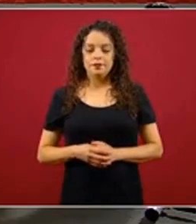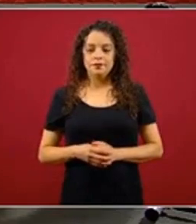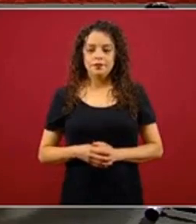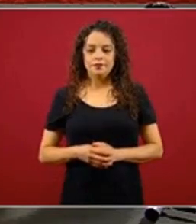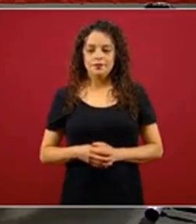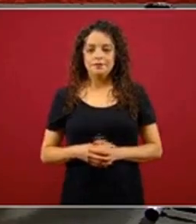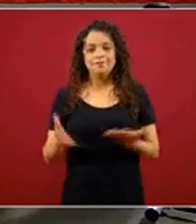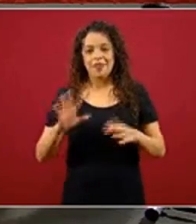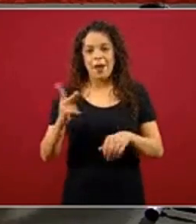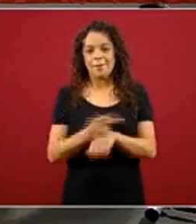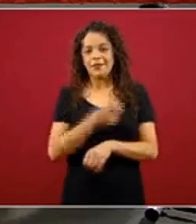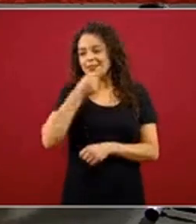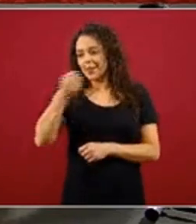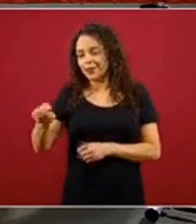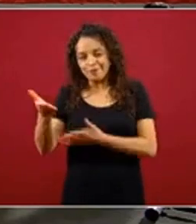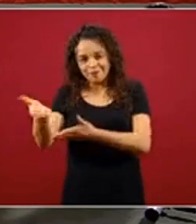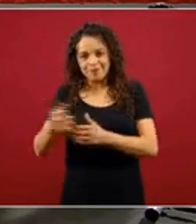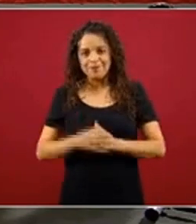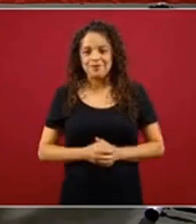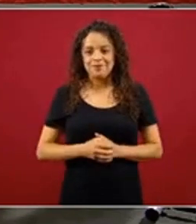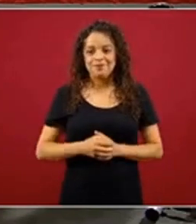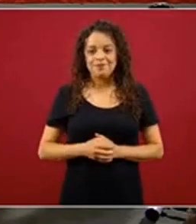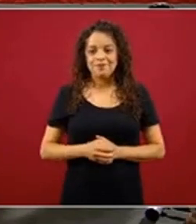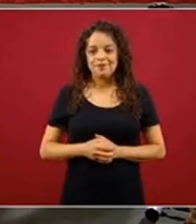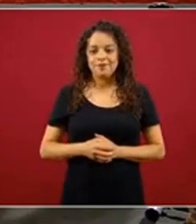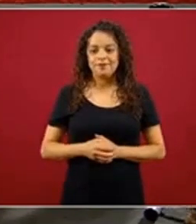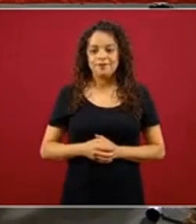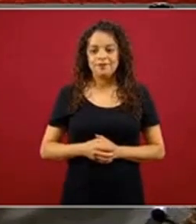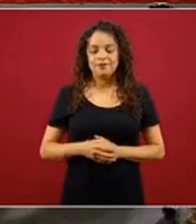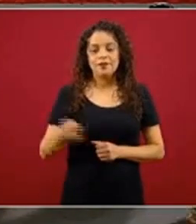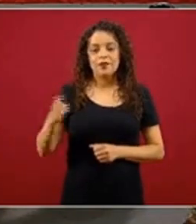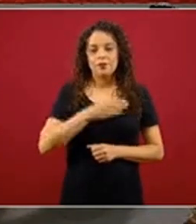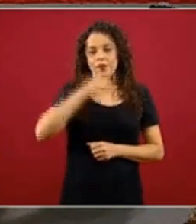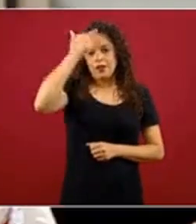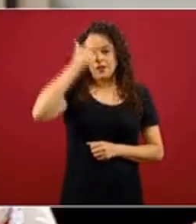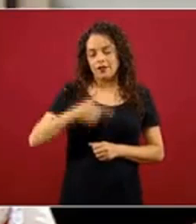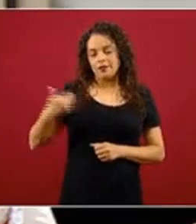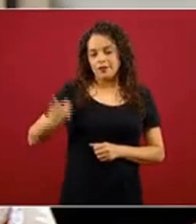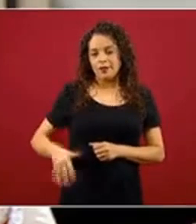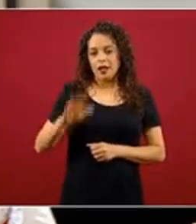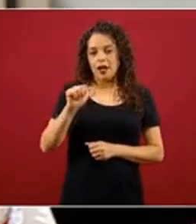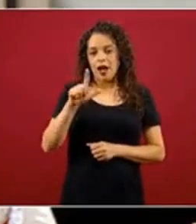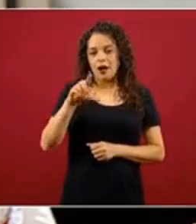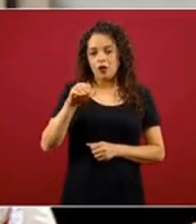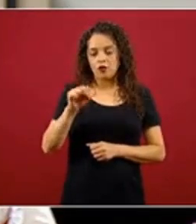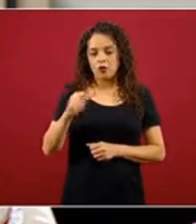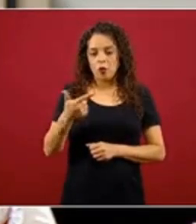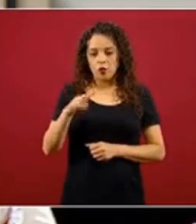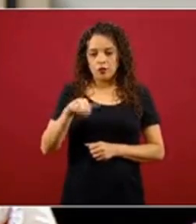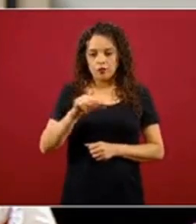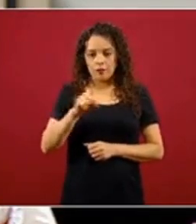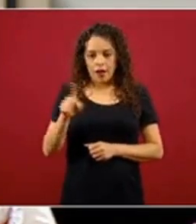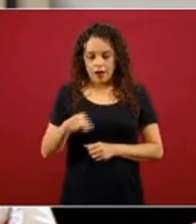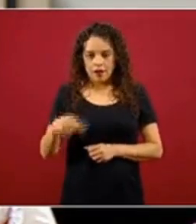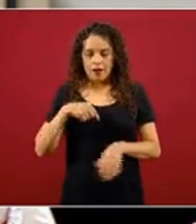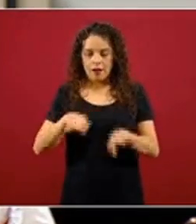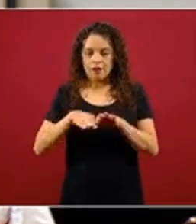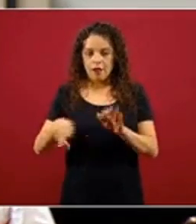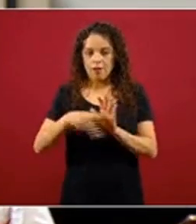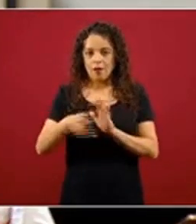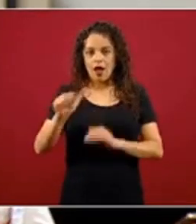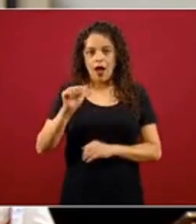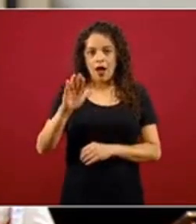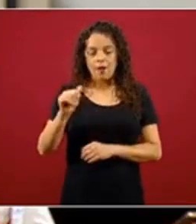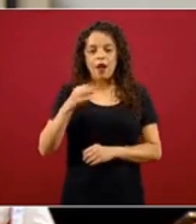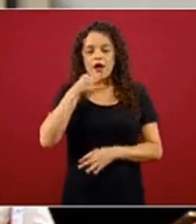Ya está, ¿qué tal, doctor Gatell, doctora Alomía? Buenas noches, Carlos Guzmán de ABA Noticias. Dos preguntas. La primera, nos llama muchísimo la atención esta